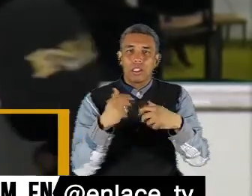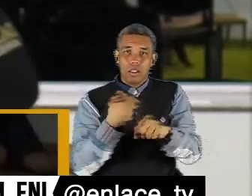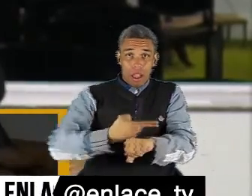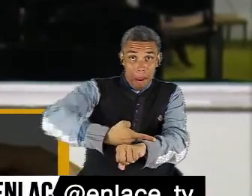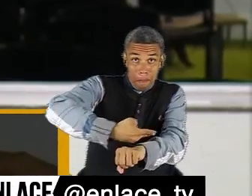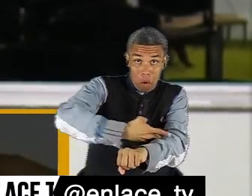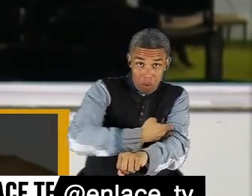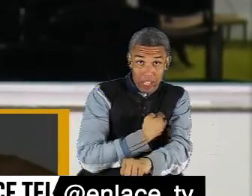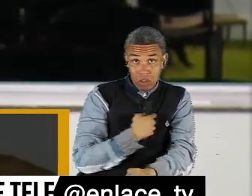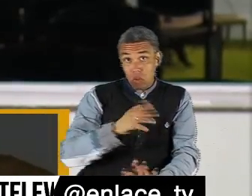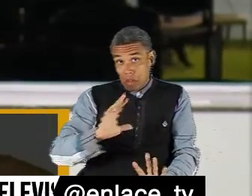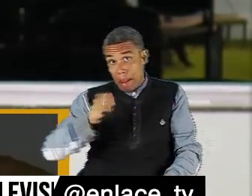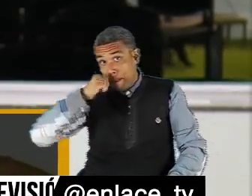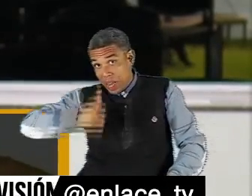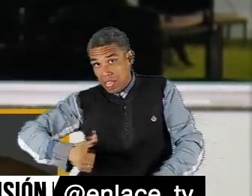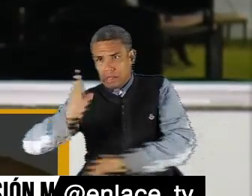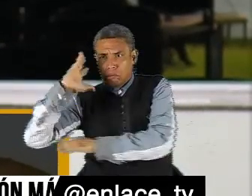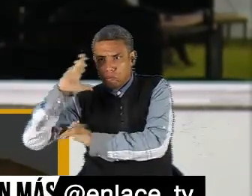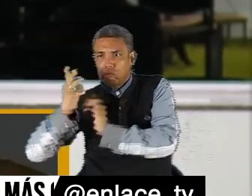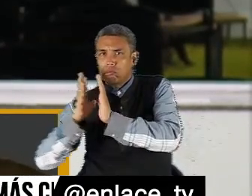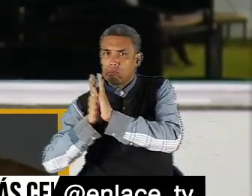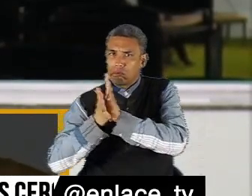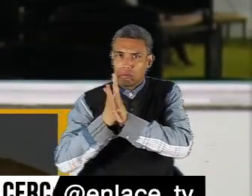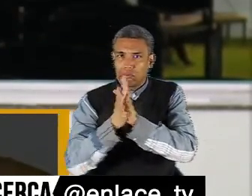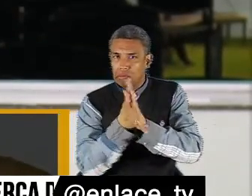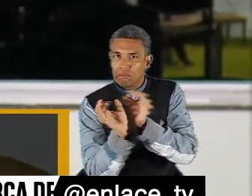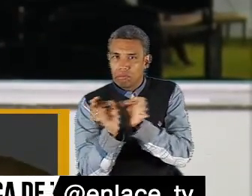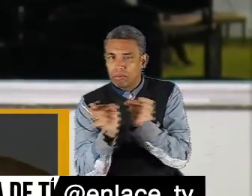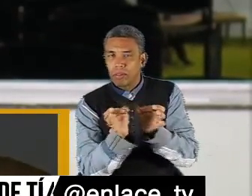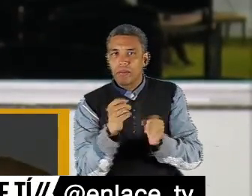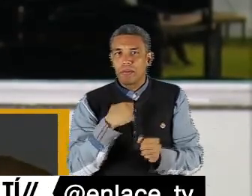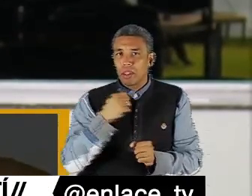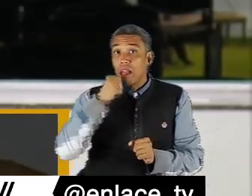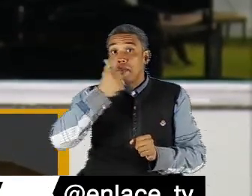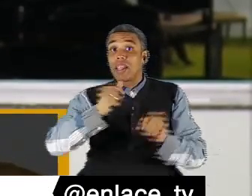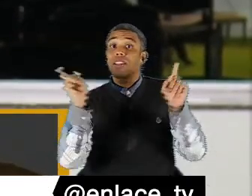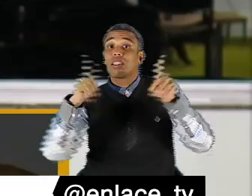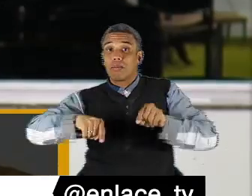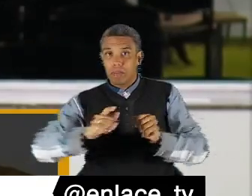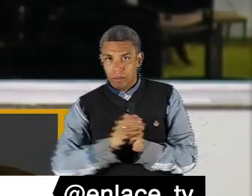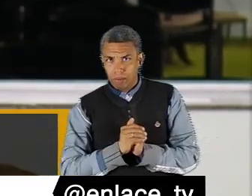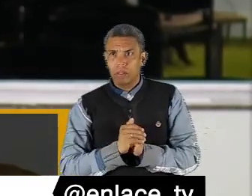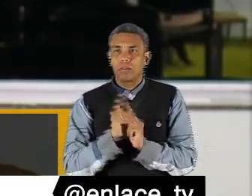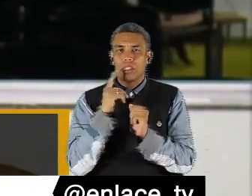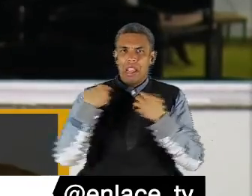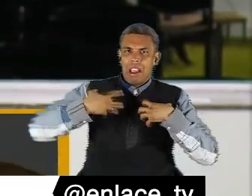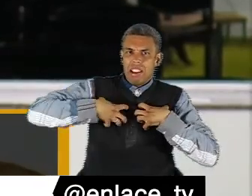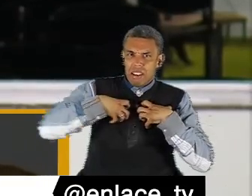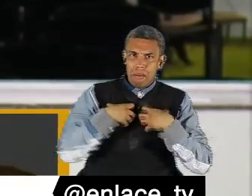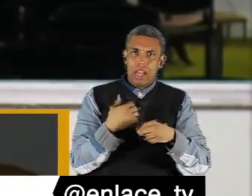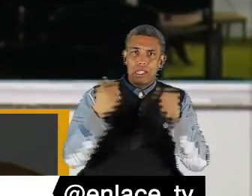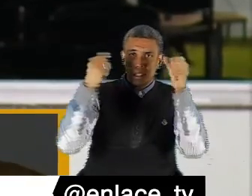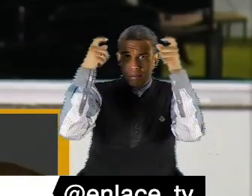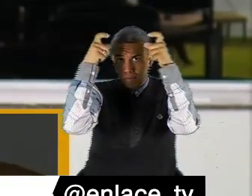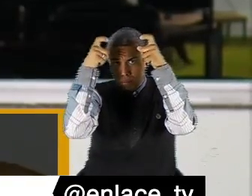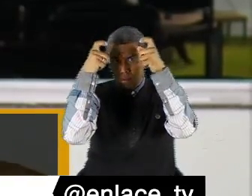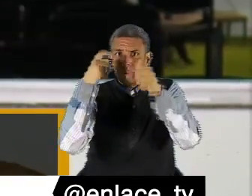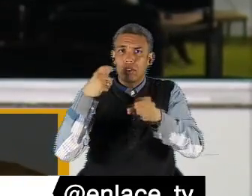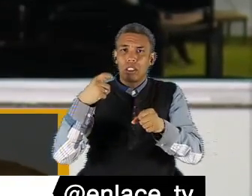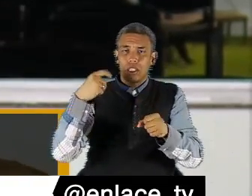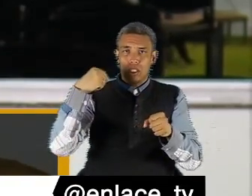Jorge? A partir de mediodía en adelante esperamos la entrada de los animales para la exposición